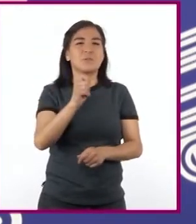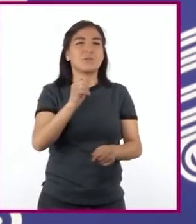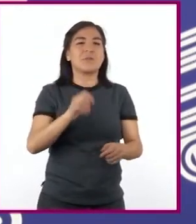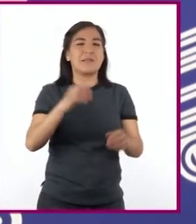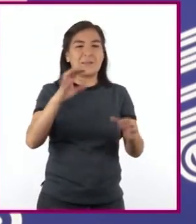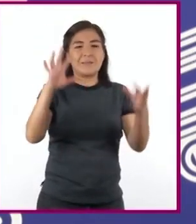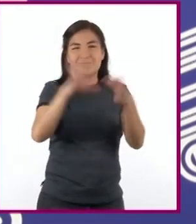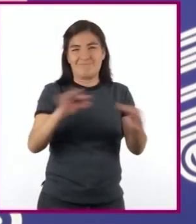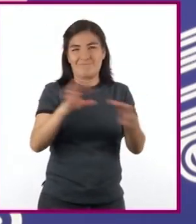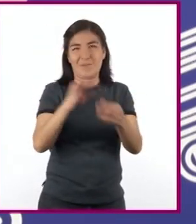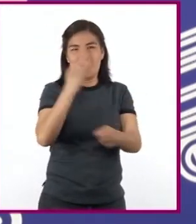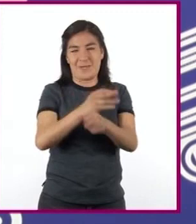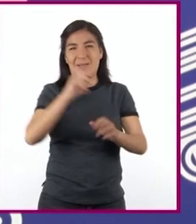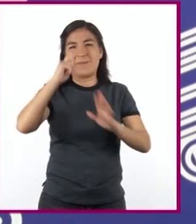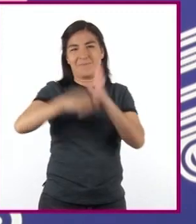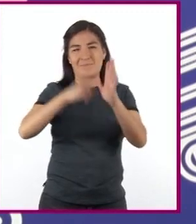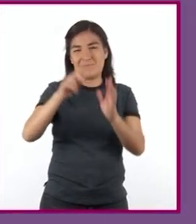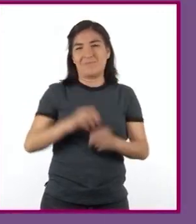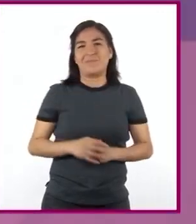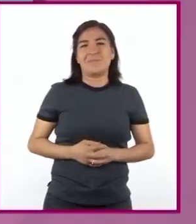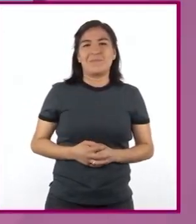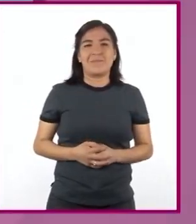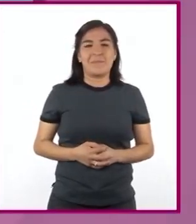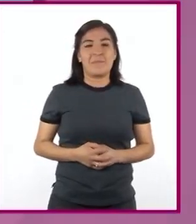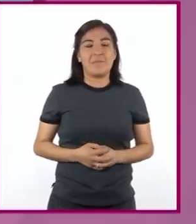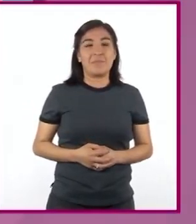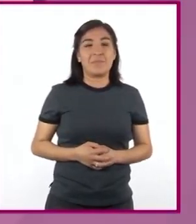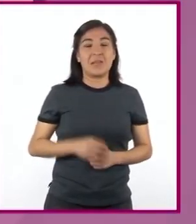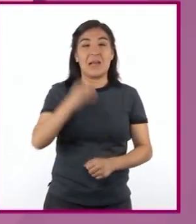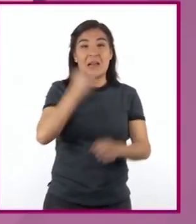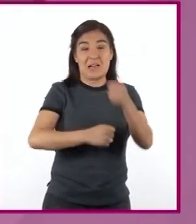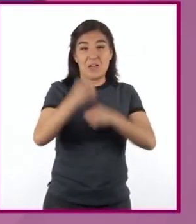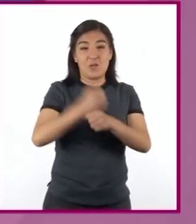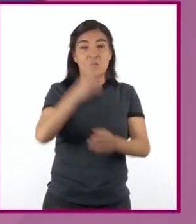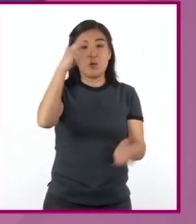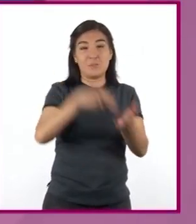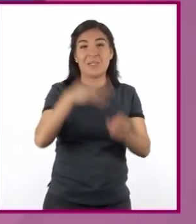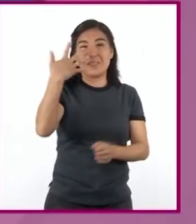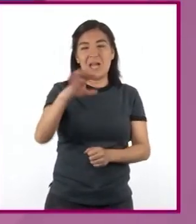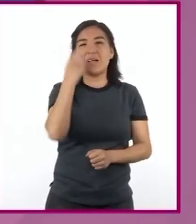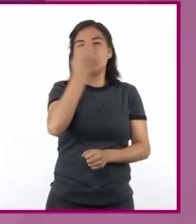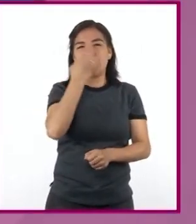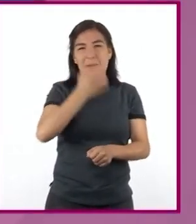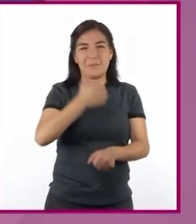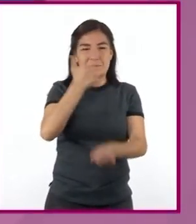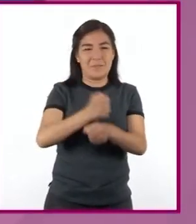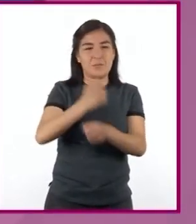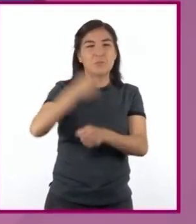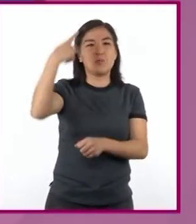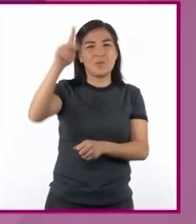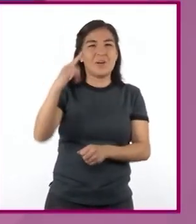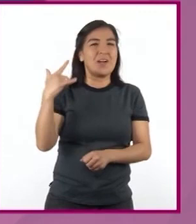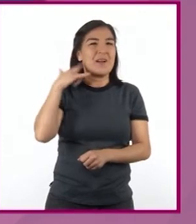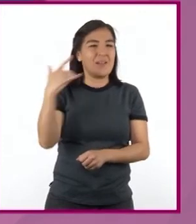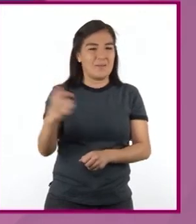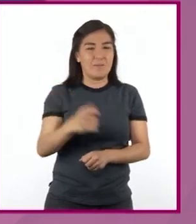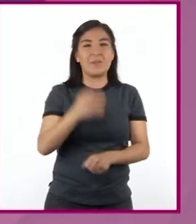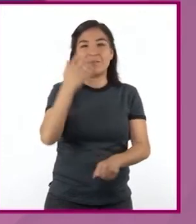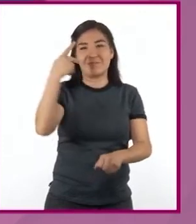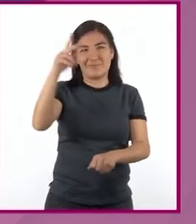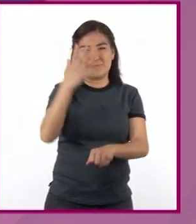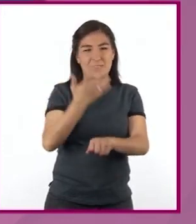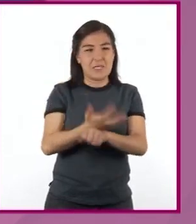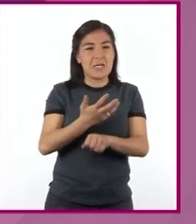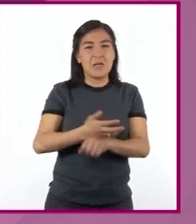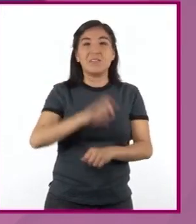el siguiente video. En el año 2010, en una escuela primaria de California, Estados Unidos, fue prohibida